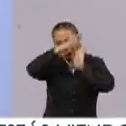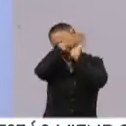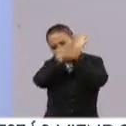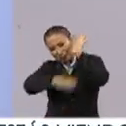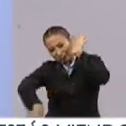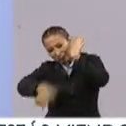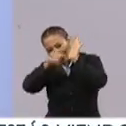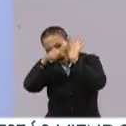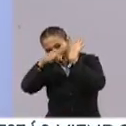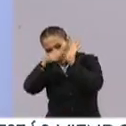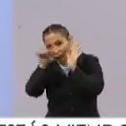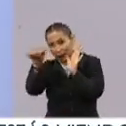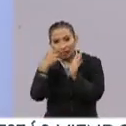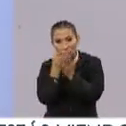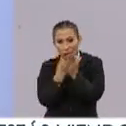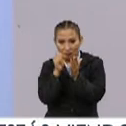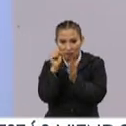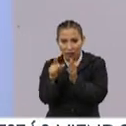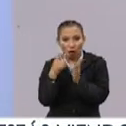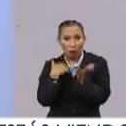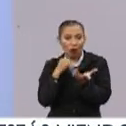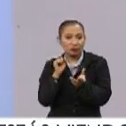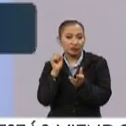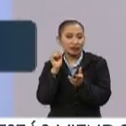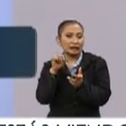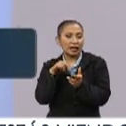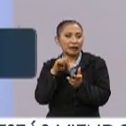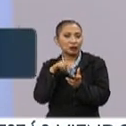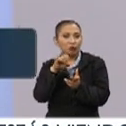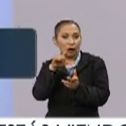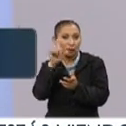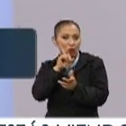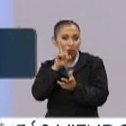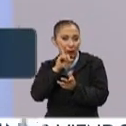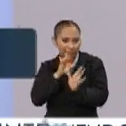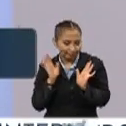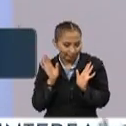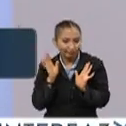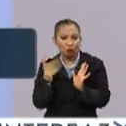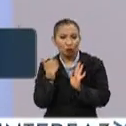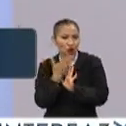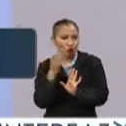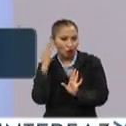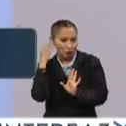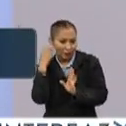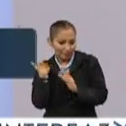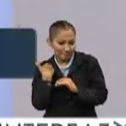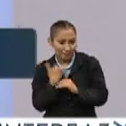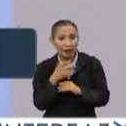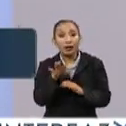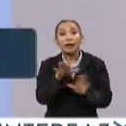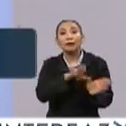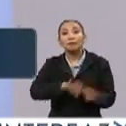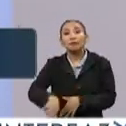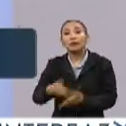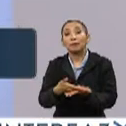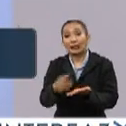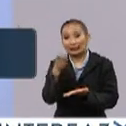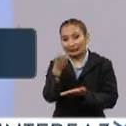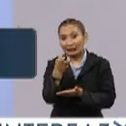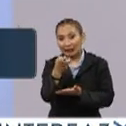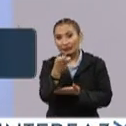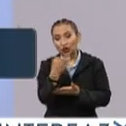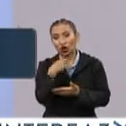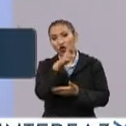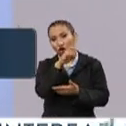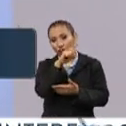dibujo realizado por ella misma. Parte de esa sensualidad Así que es. siempre expresaba. Es un dibujo súper, súper sensual. Sí. Bueno, y esto es lo